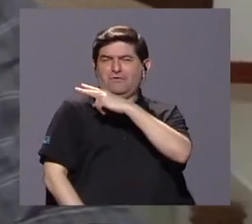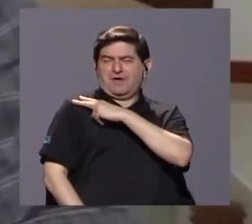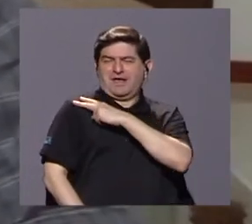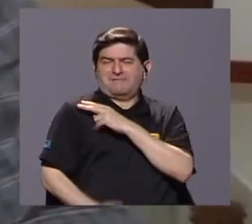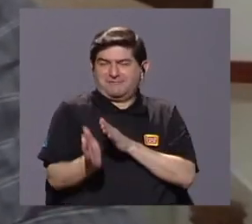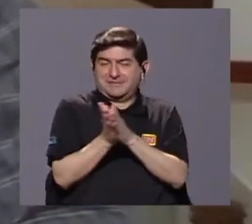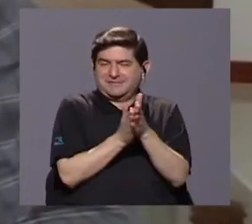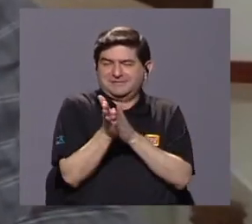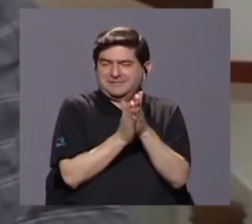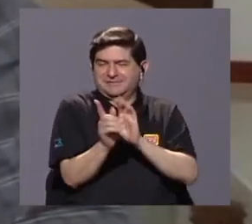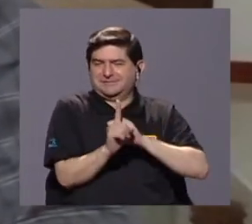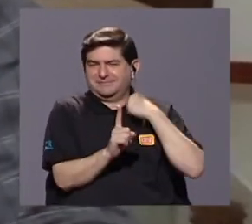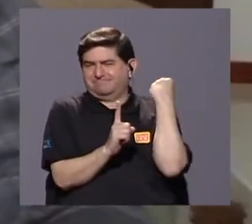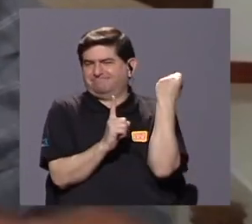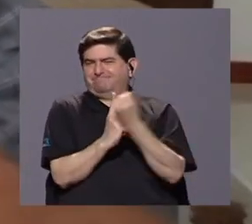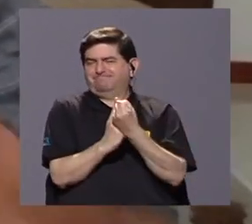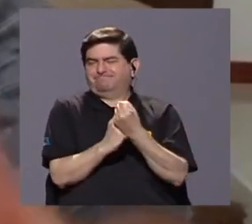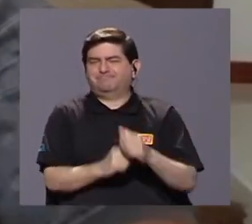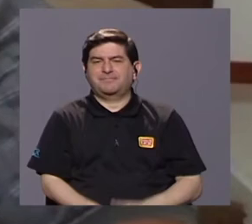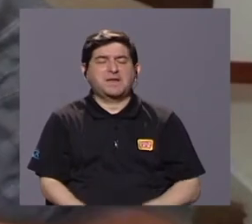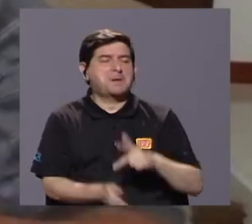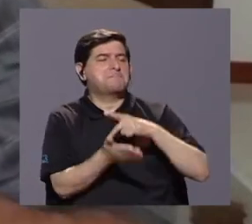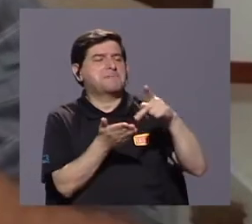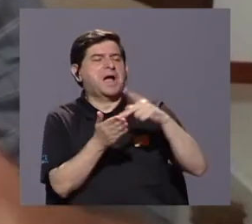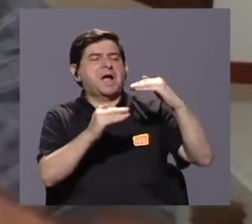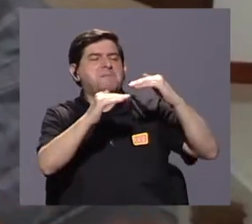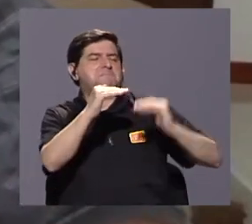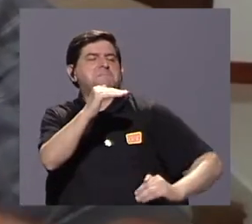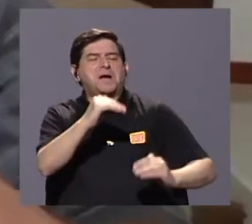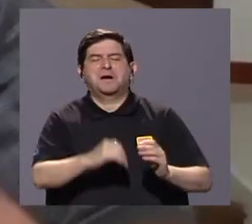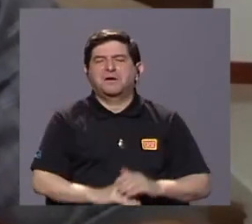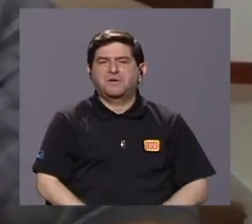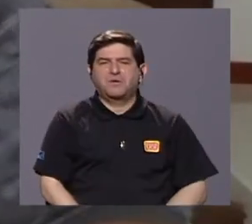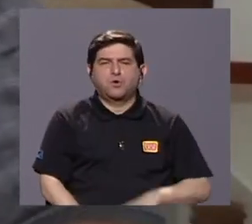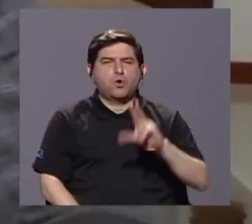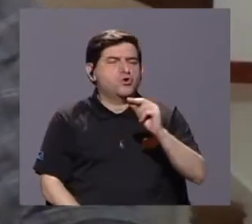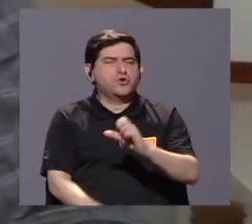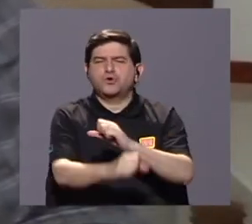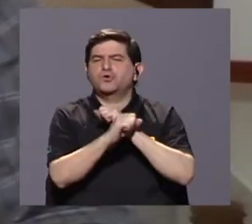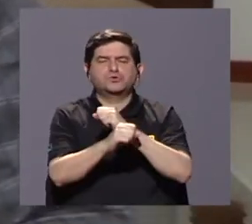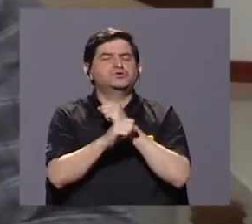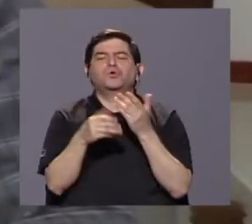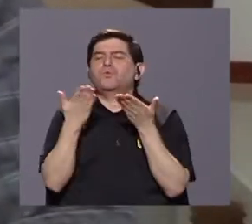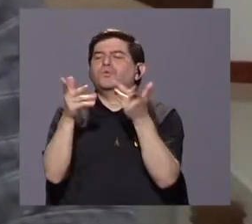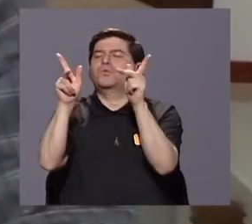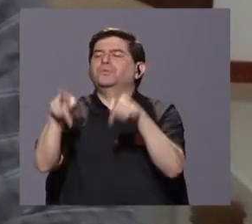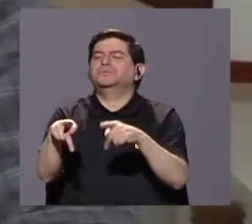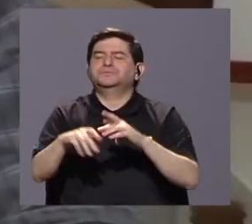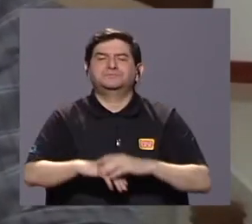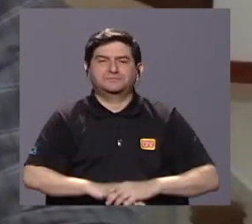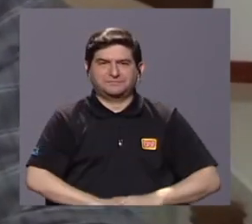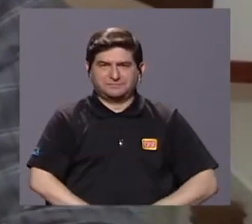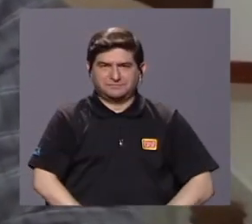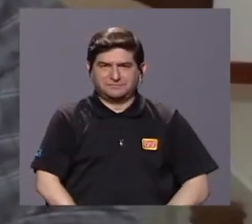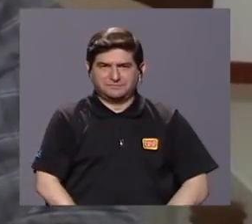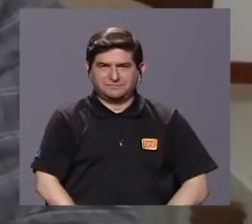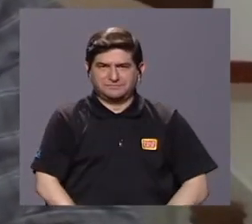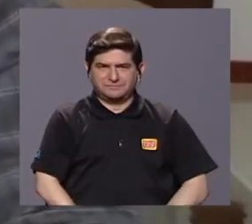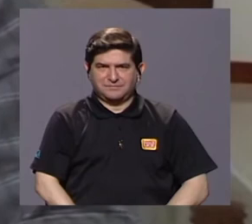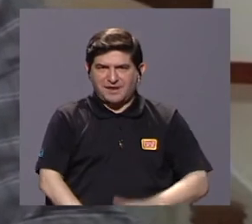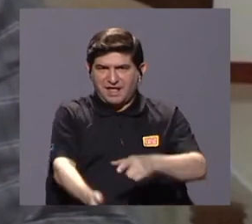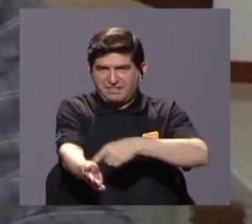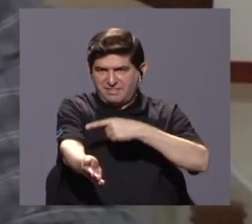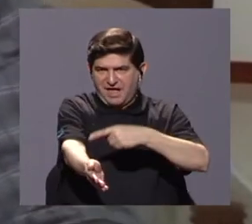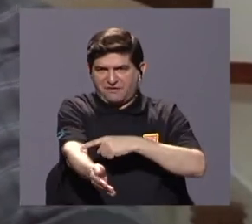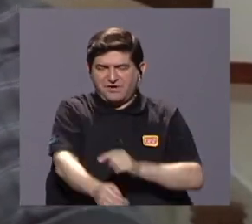de esa condición. Entonces pagan salarios bajos, no aseguran a la gente y la